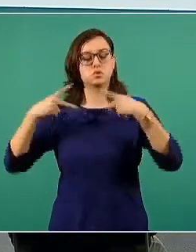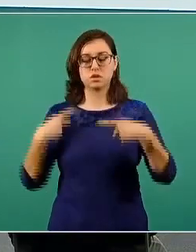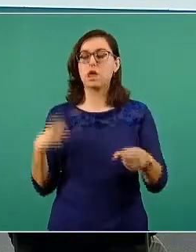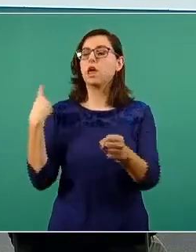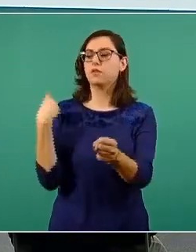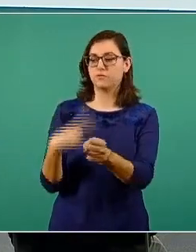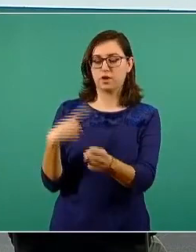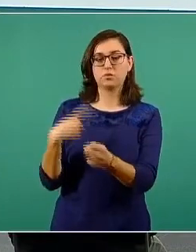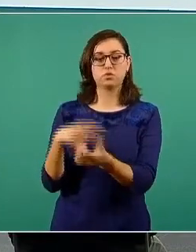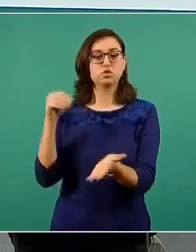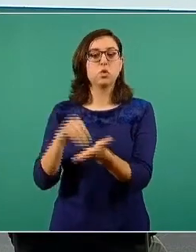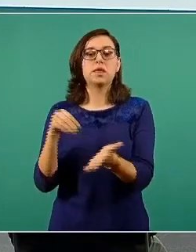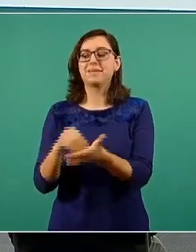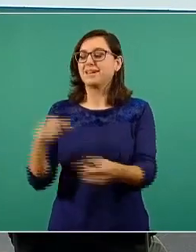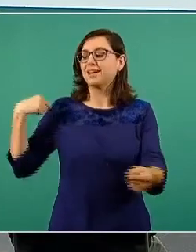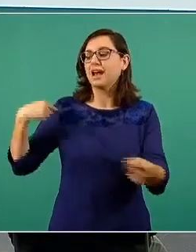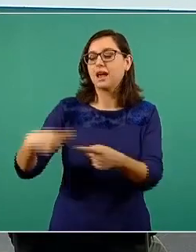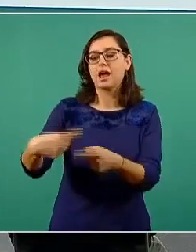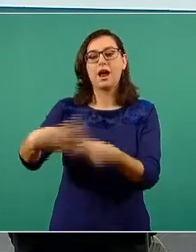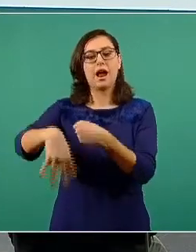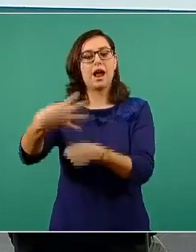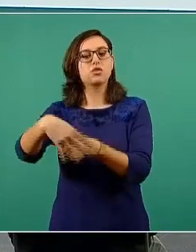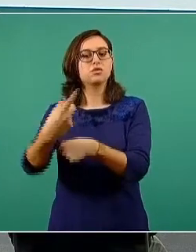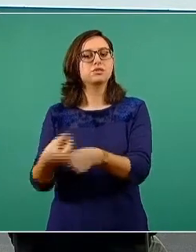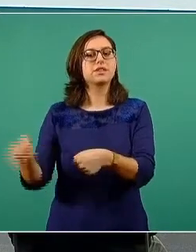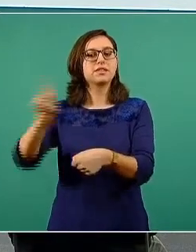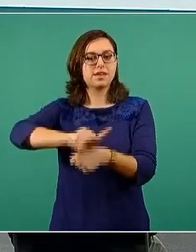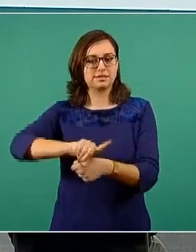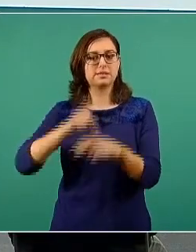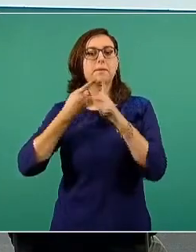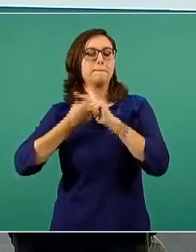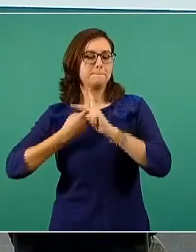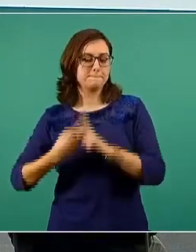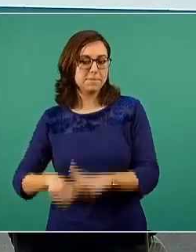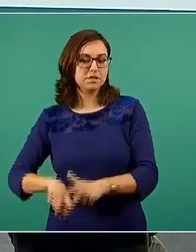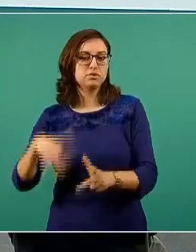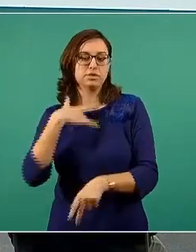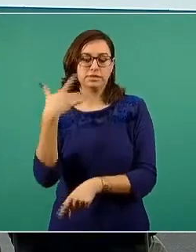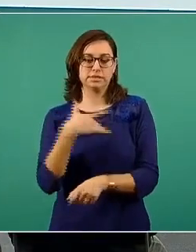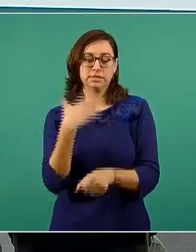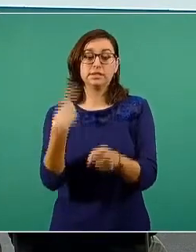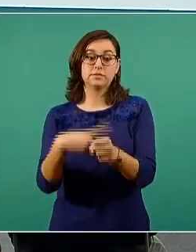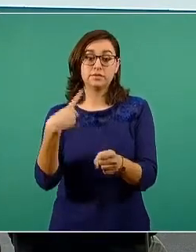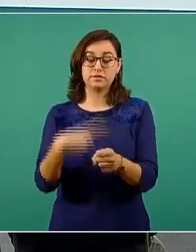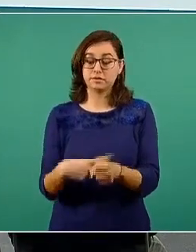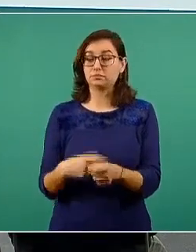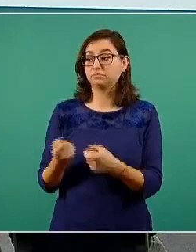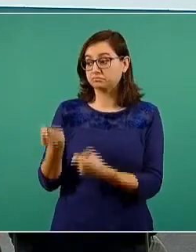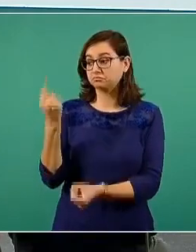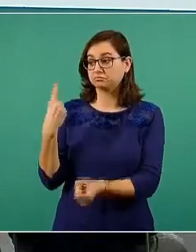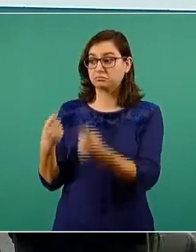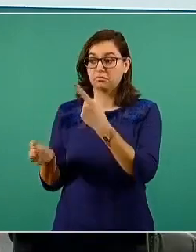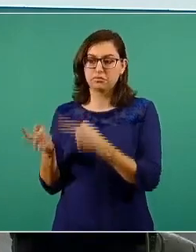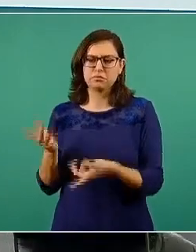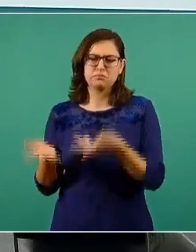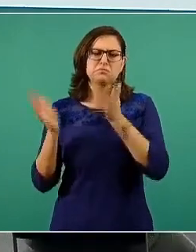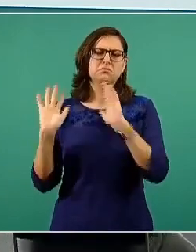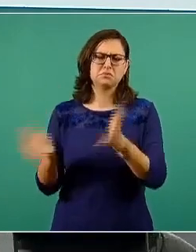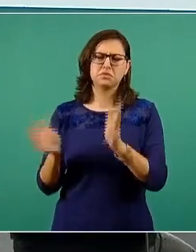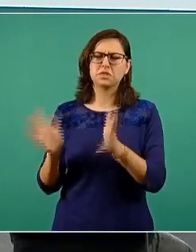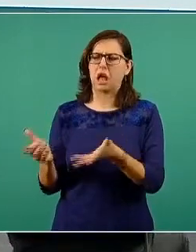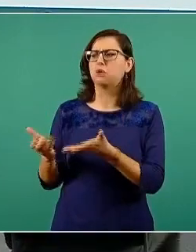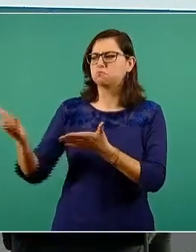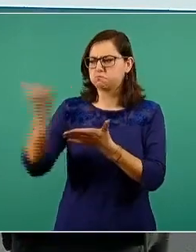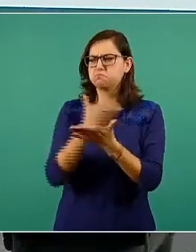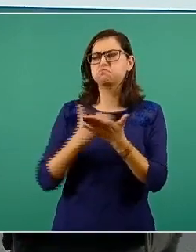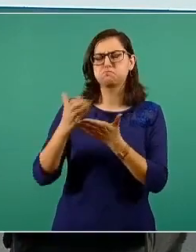que iniciaron con signos y síntomas en los últimos 14 días y de seguro muchas de ellas en este momento están terminando de recuperarse